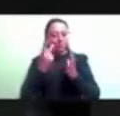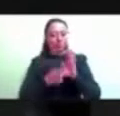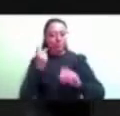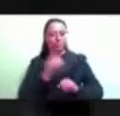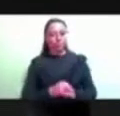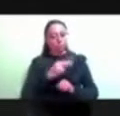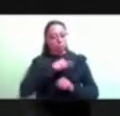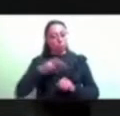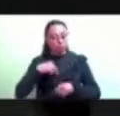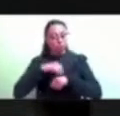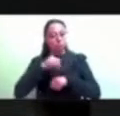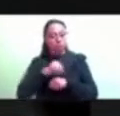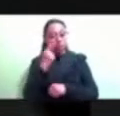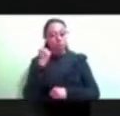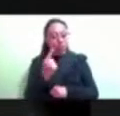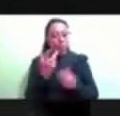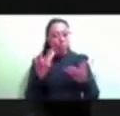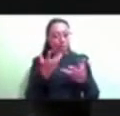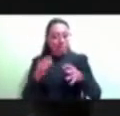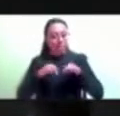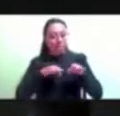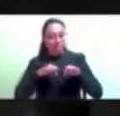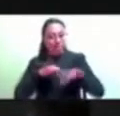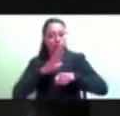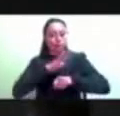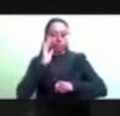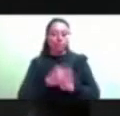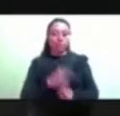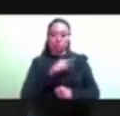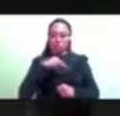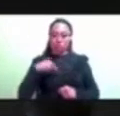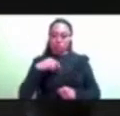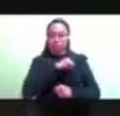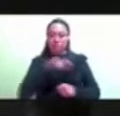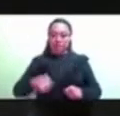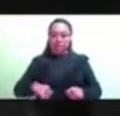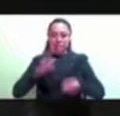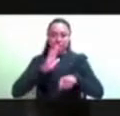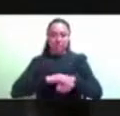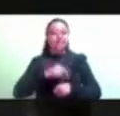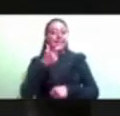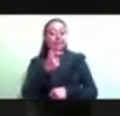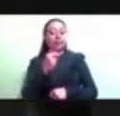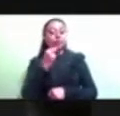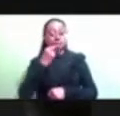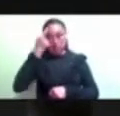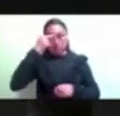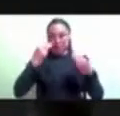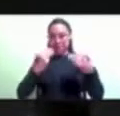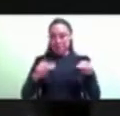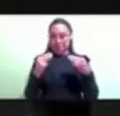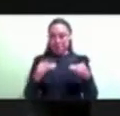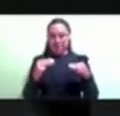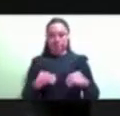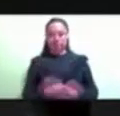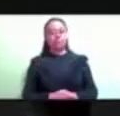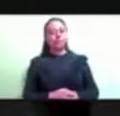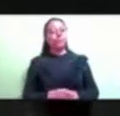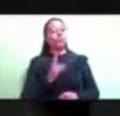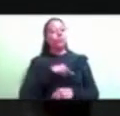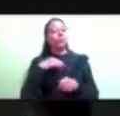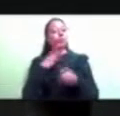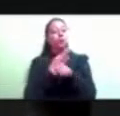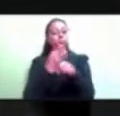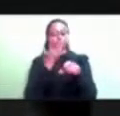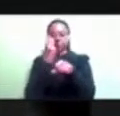La alcaldesa en Cuauhtémoc, Sandra Cuevas, se reunió con las y los integrantes de la Comisión de Presupuesto y Cuenta Pública del Congreso de la Capital